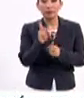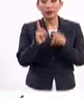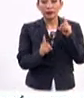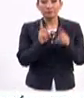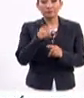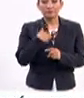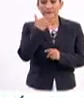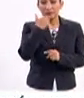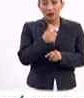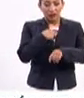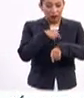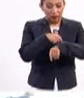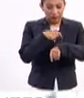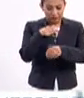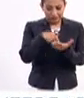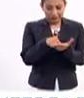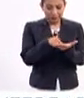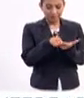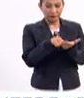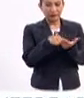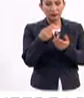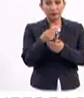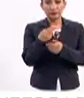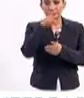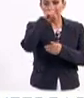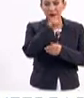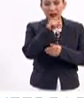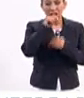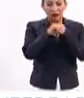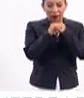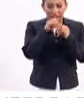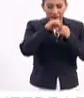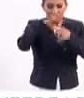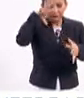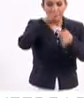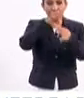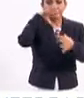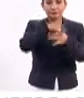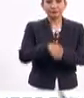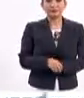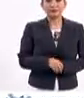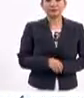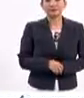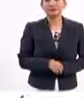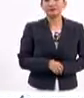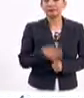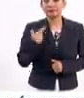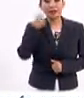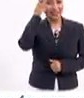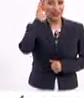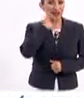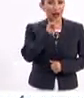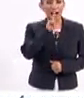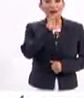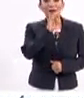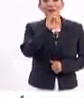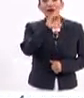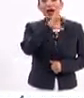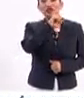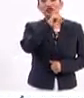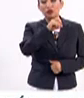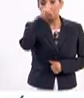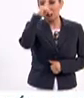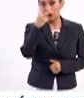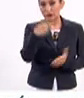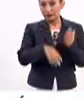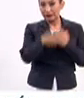son resueltas en el tiempo y espacio requerido o fallas en las plataformas educativas. A decir de la exdirectora de Flaxo México,